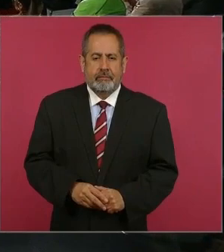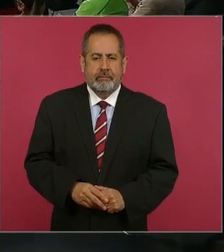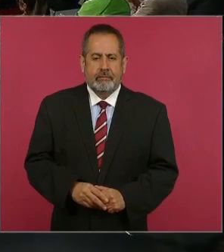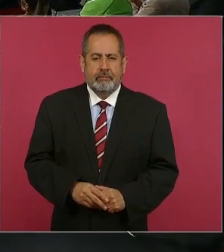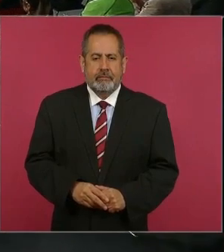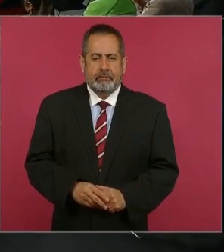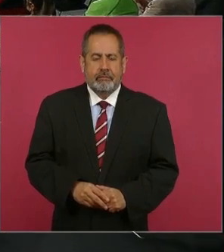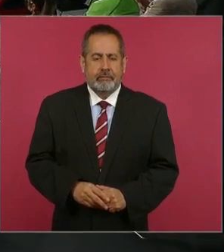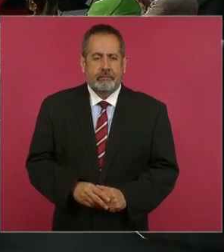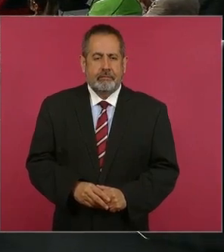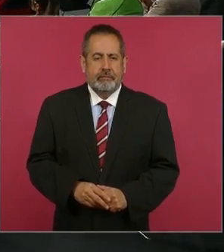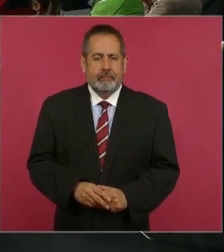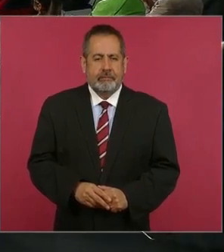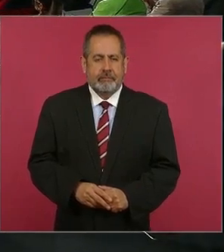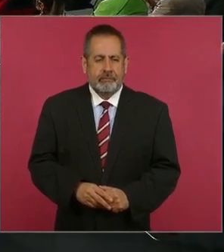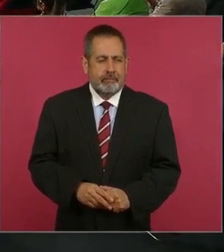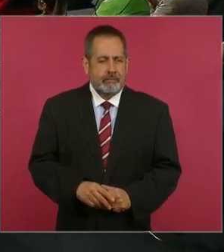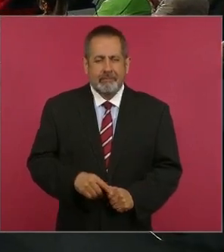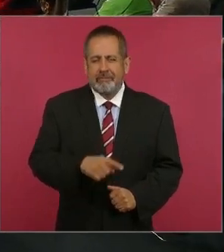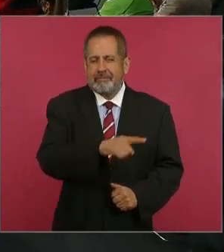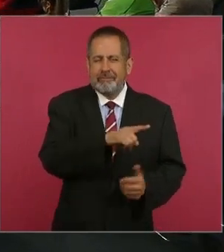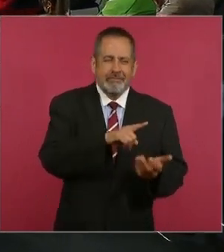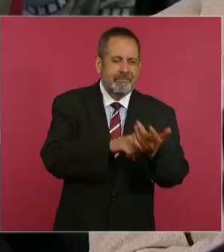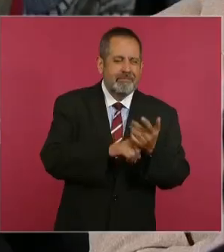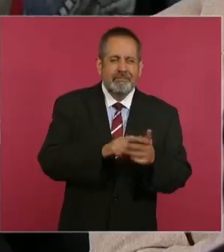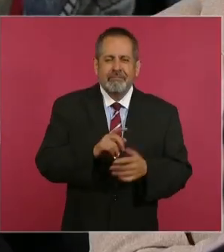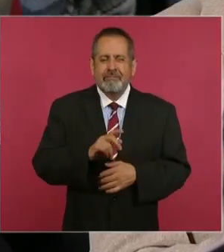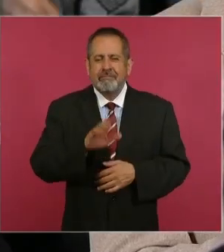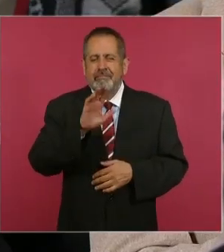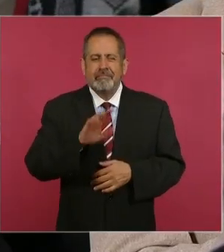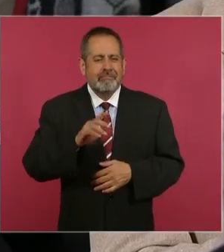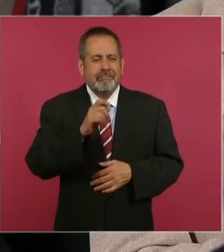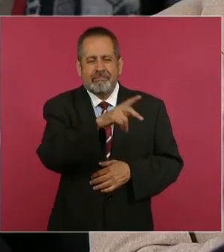de de sopilotes de